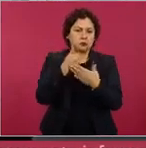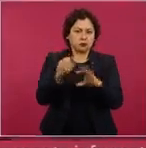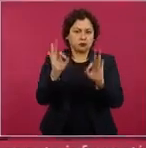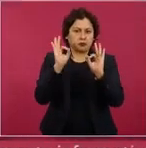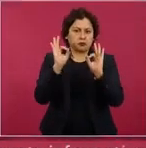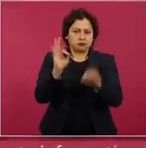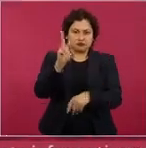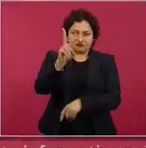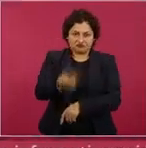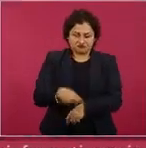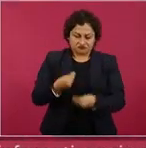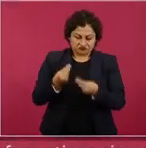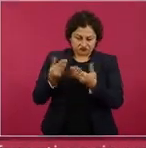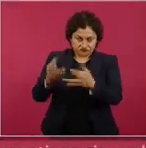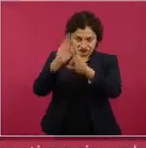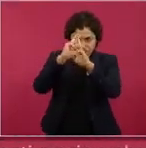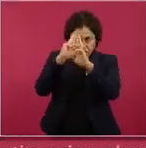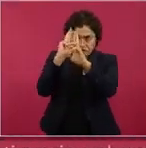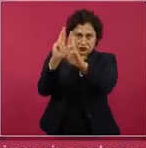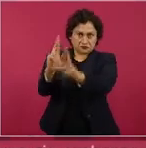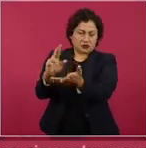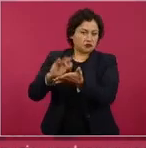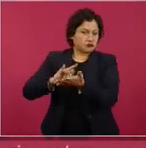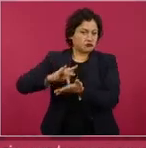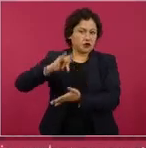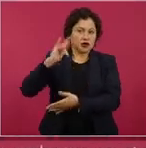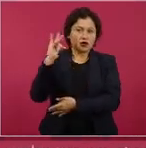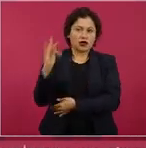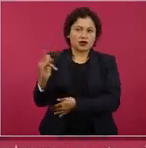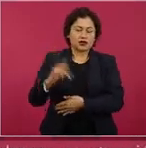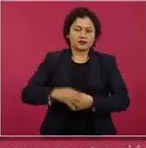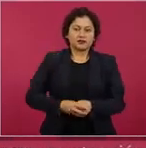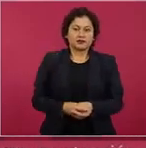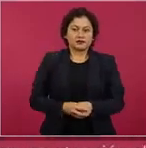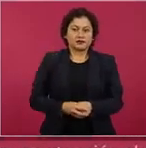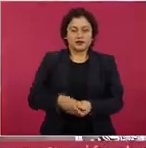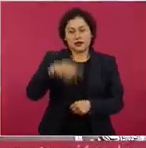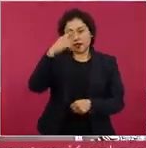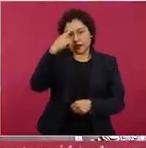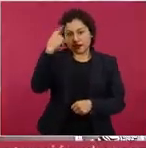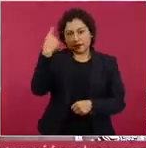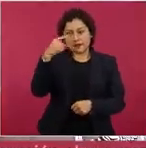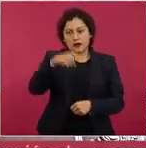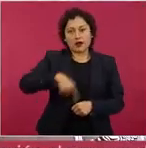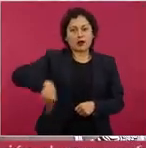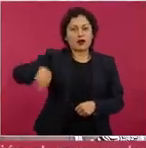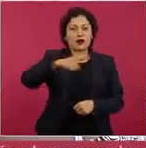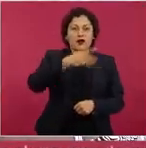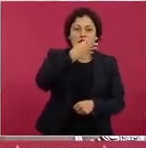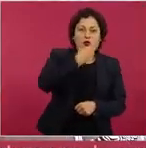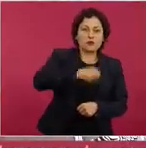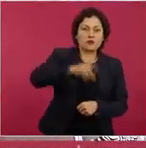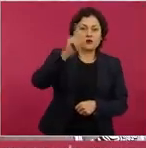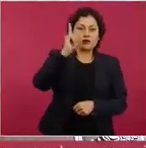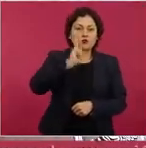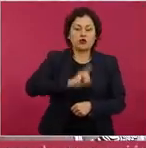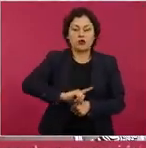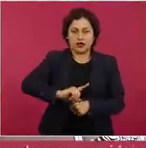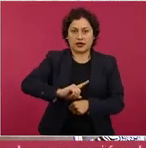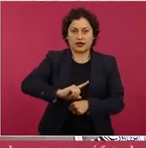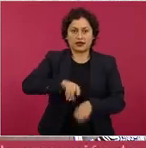mi respeto y mi agradecimiento a mujeres y hombres que